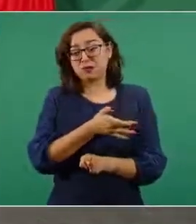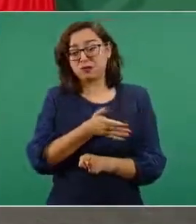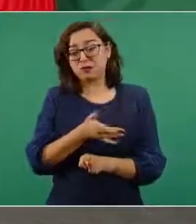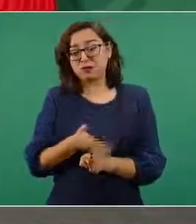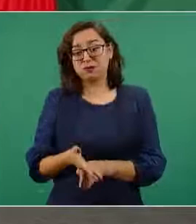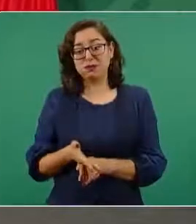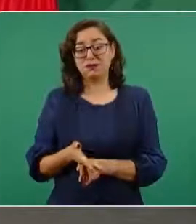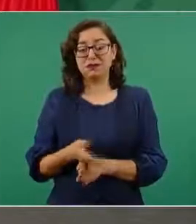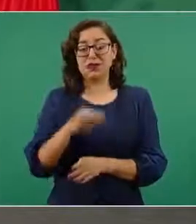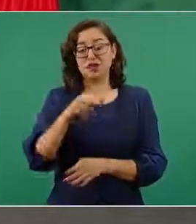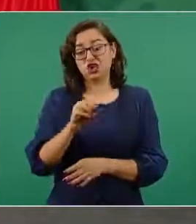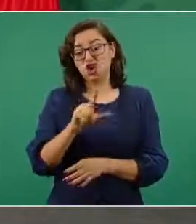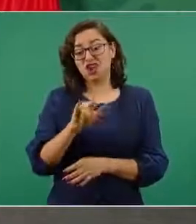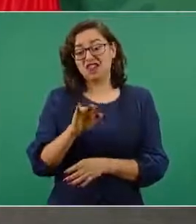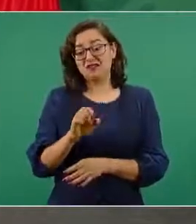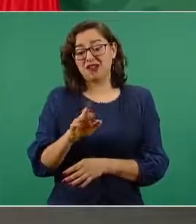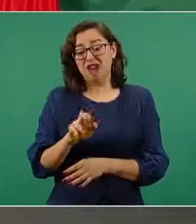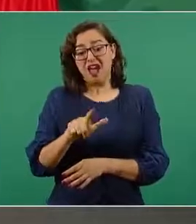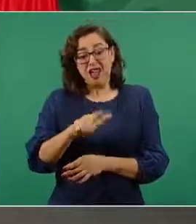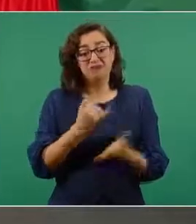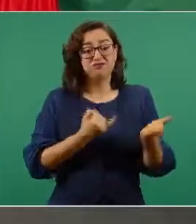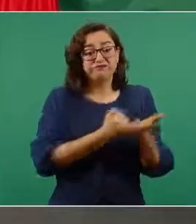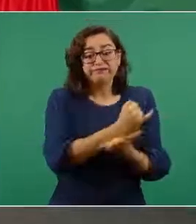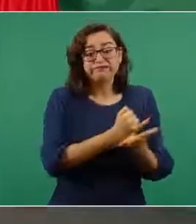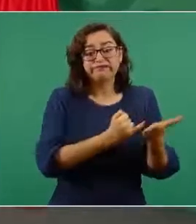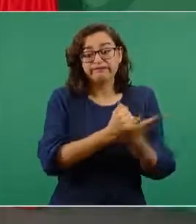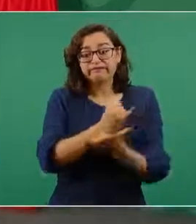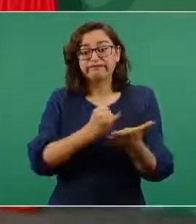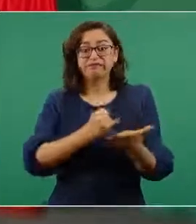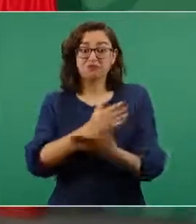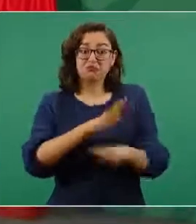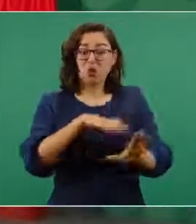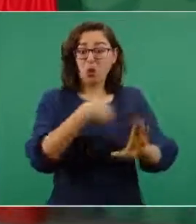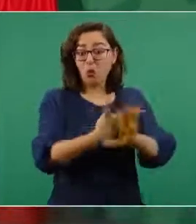los daños que causaron durante el periodo